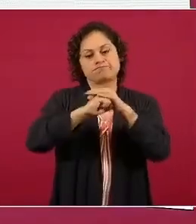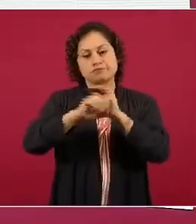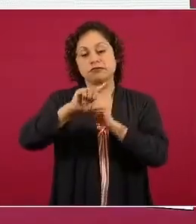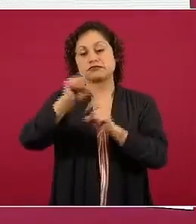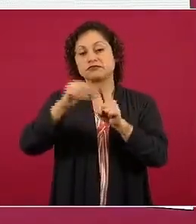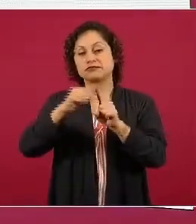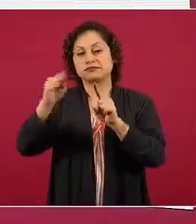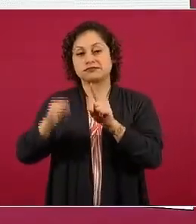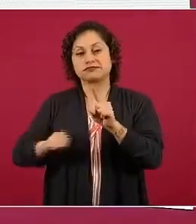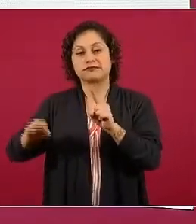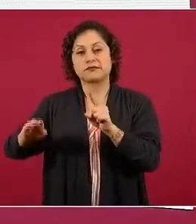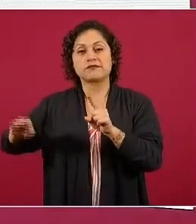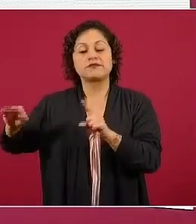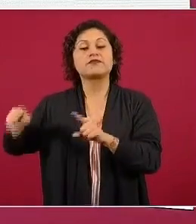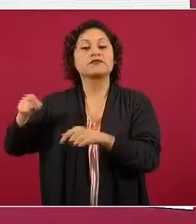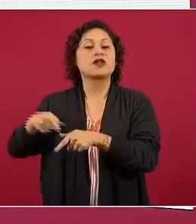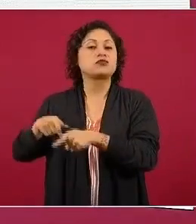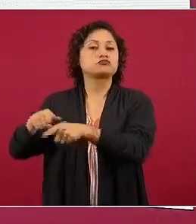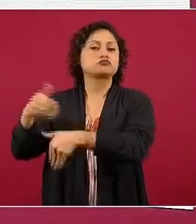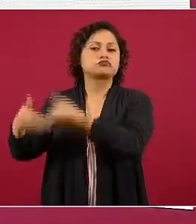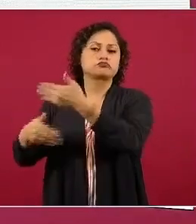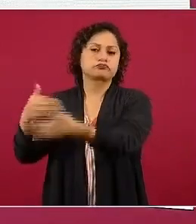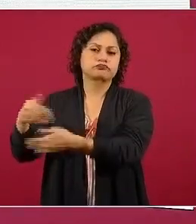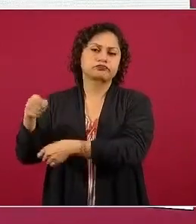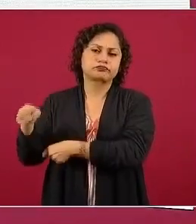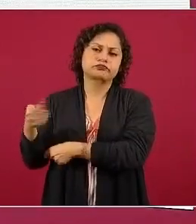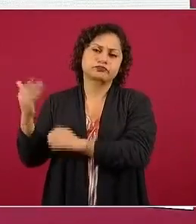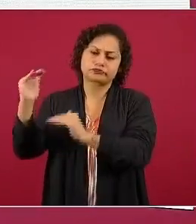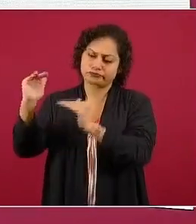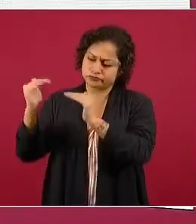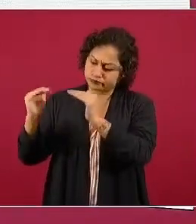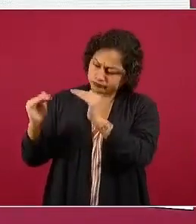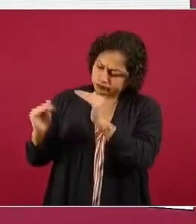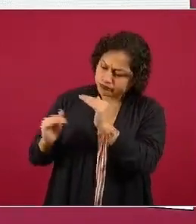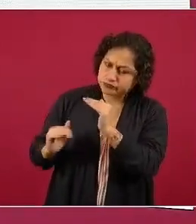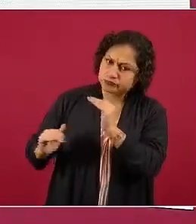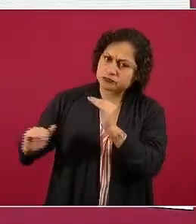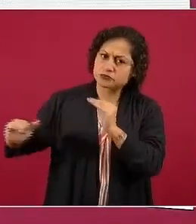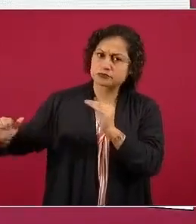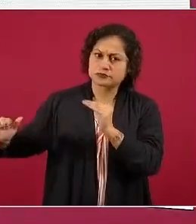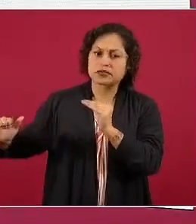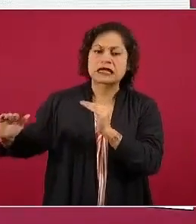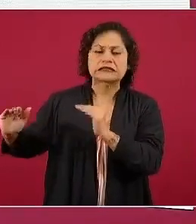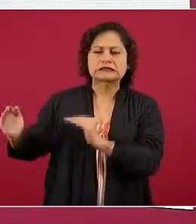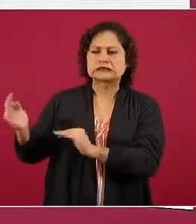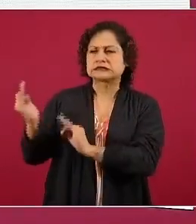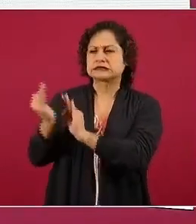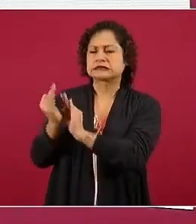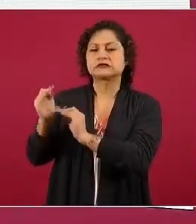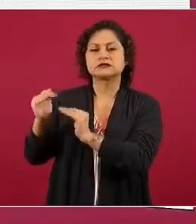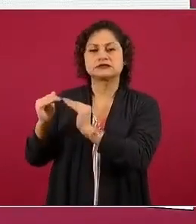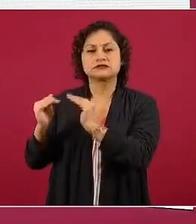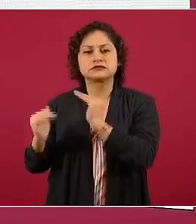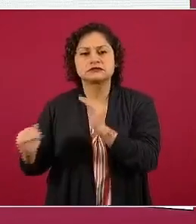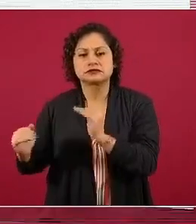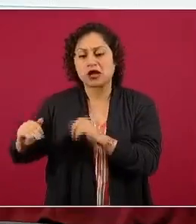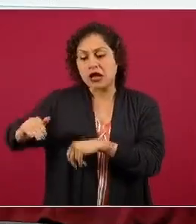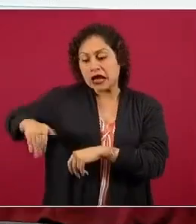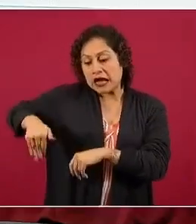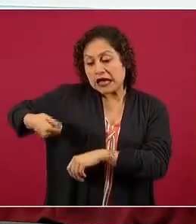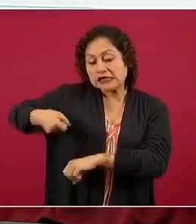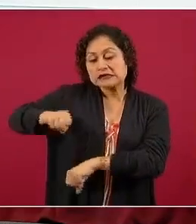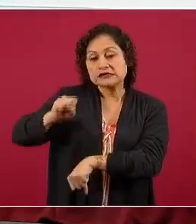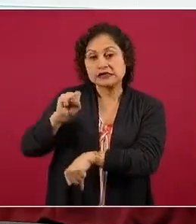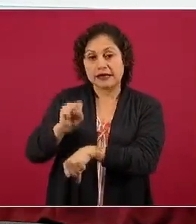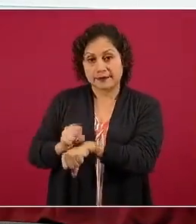descendido prácticamente hasta su línea basal, está muy cerca de estar en su línea basal, y aún en la última semana todavía abrió con